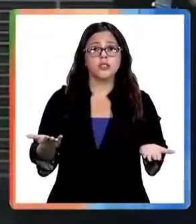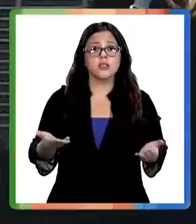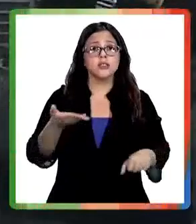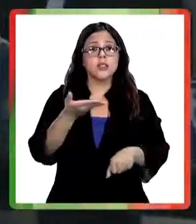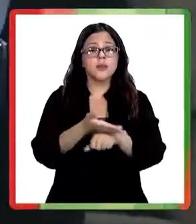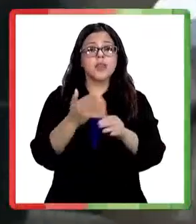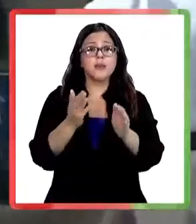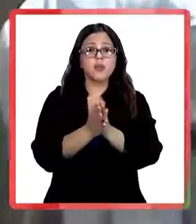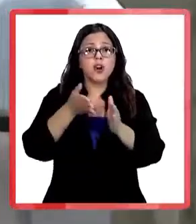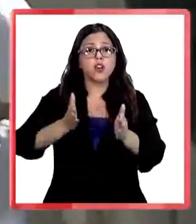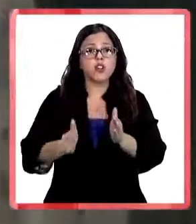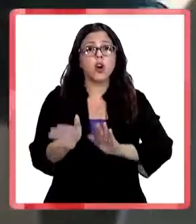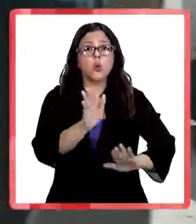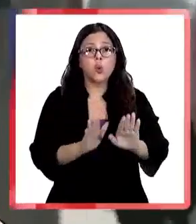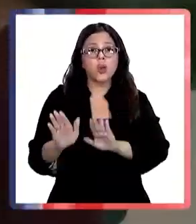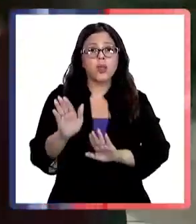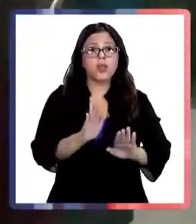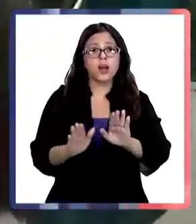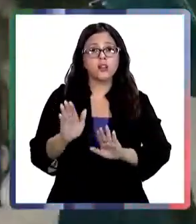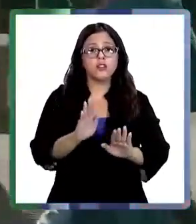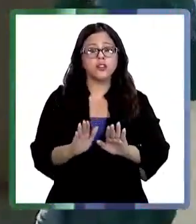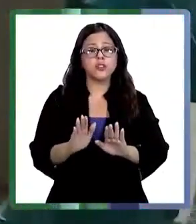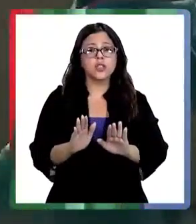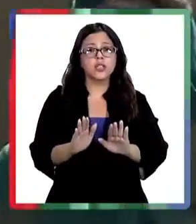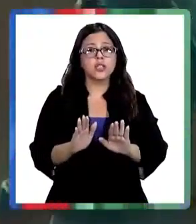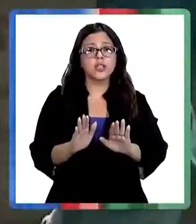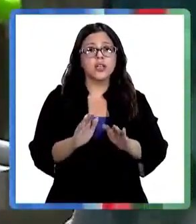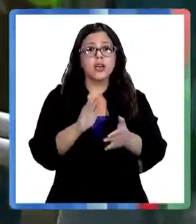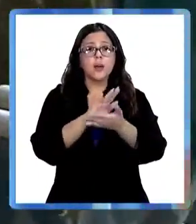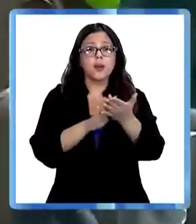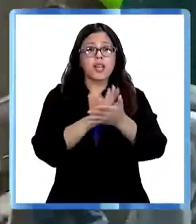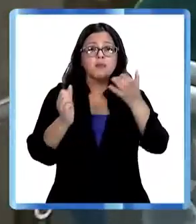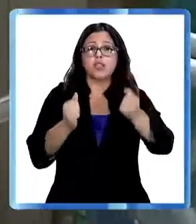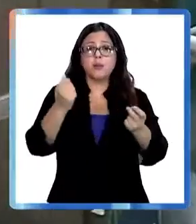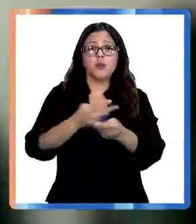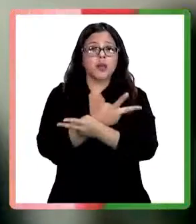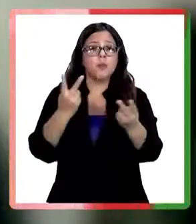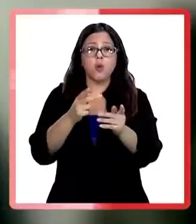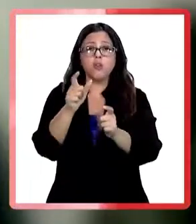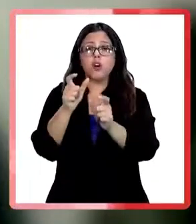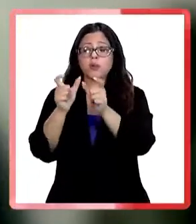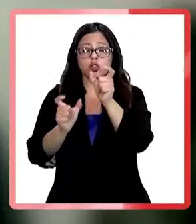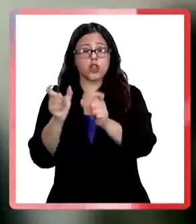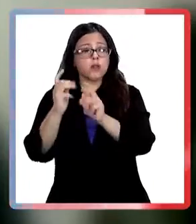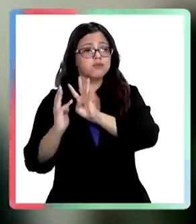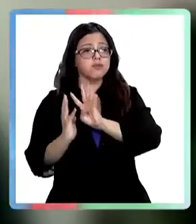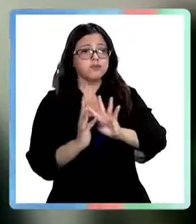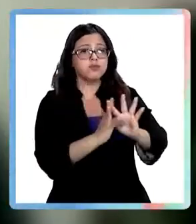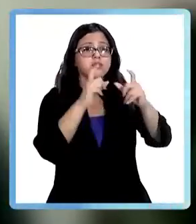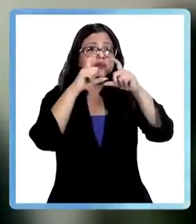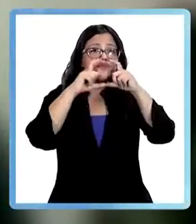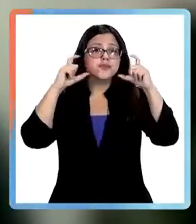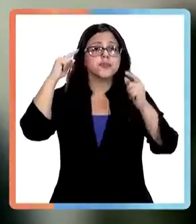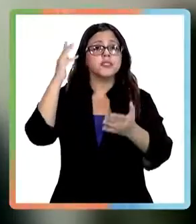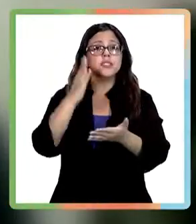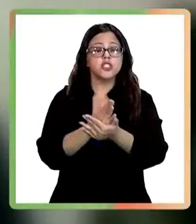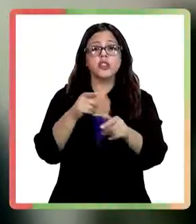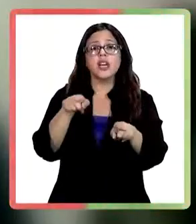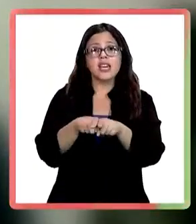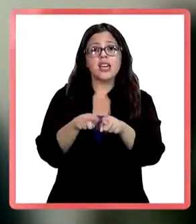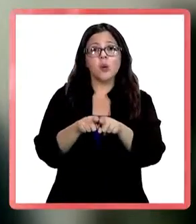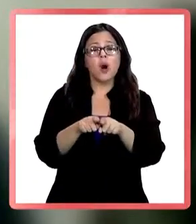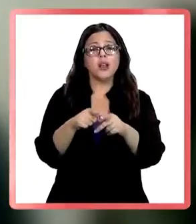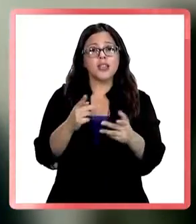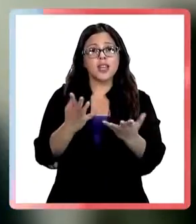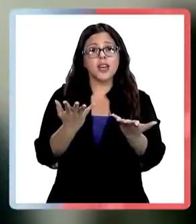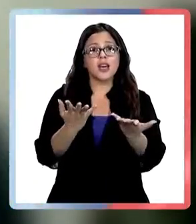llamado también es a seguir protegiéndose cuando estamos en tumultos, en el transporte público. Si bien la mascarilla es optativa, el llamado es a mantener